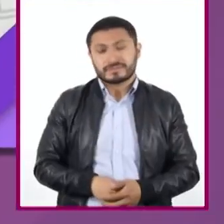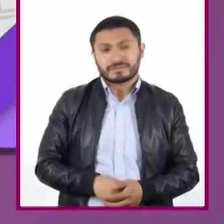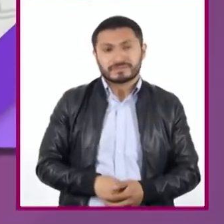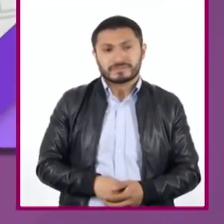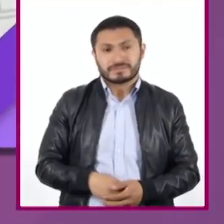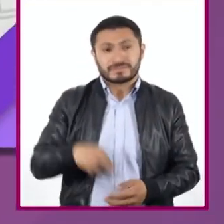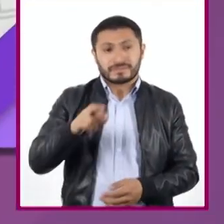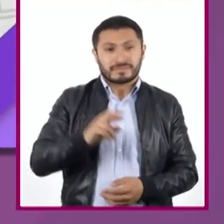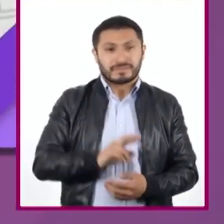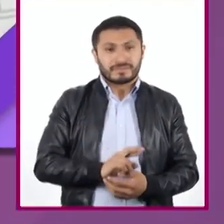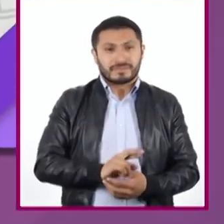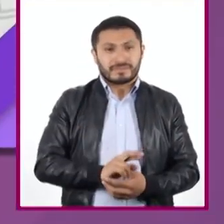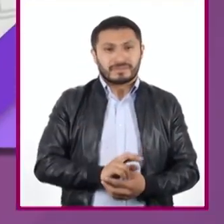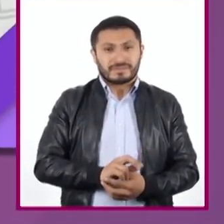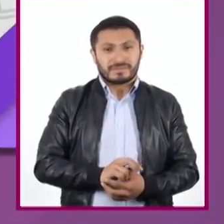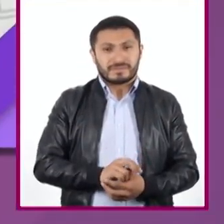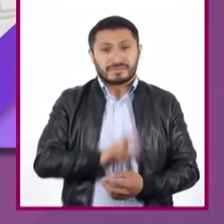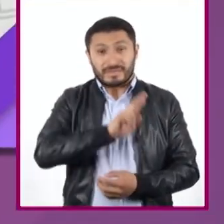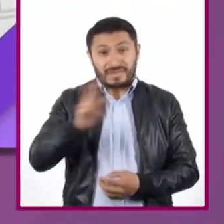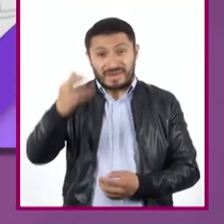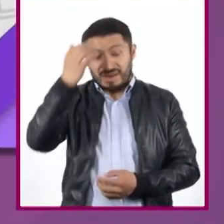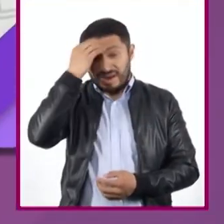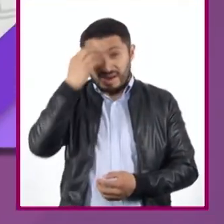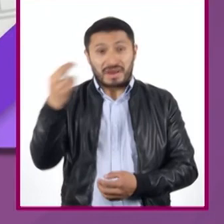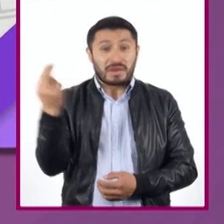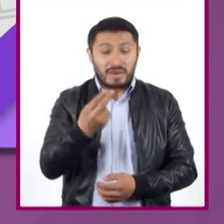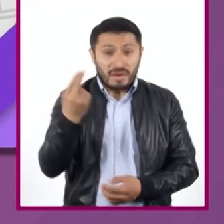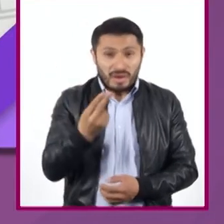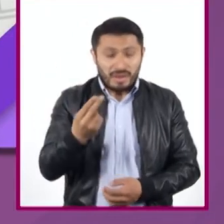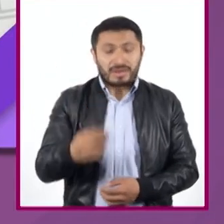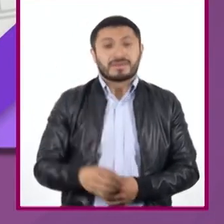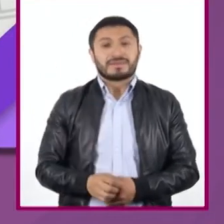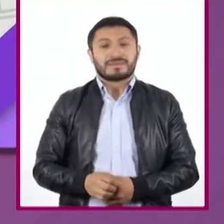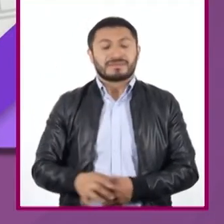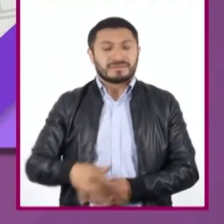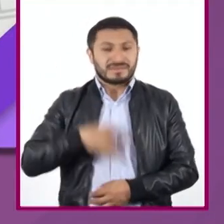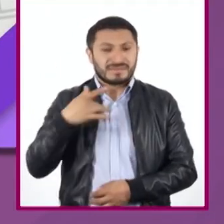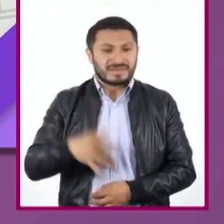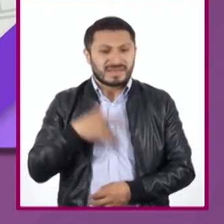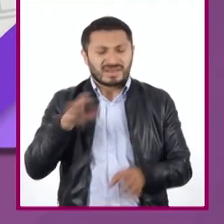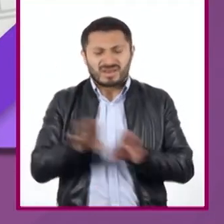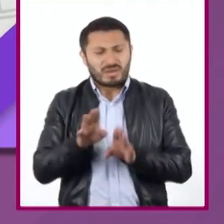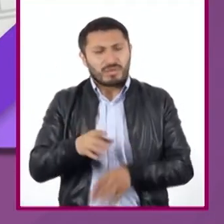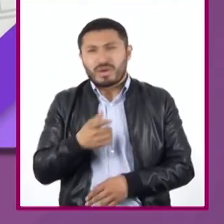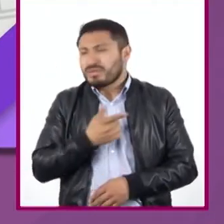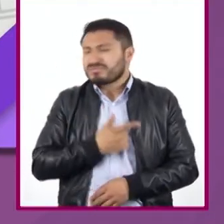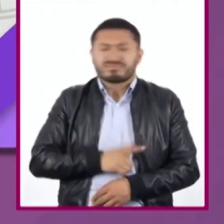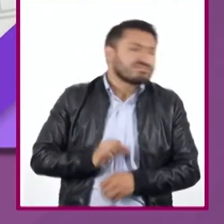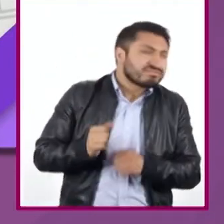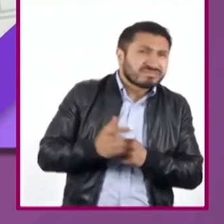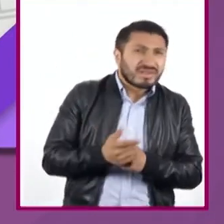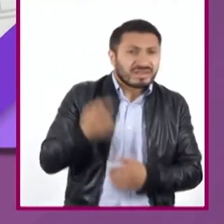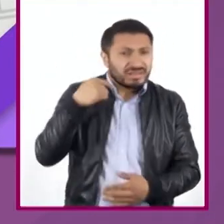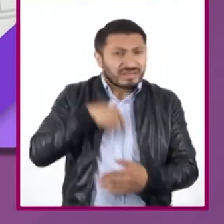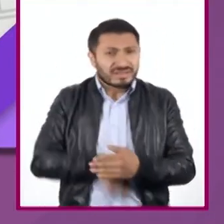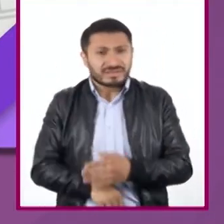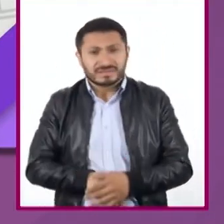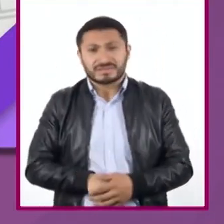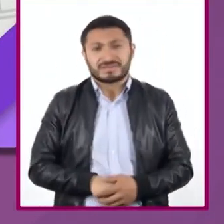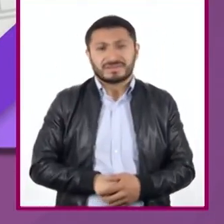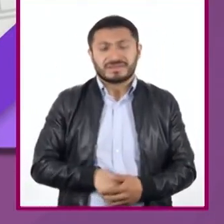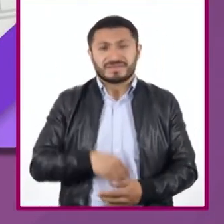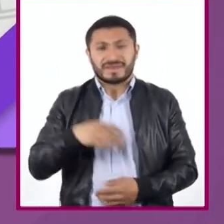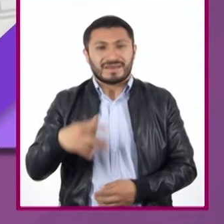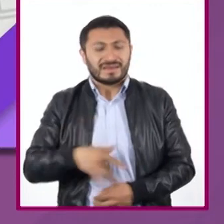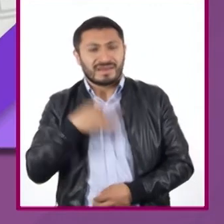El reconocimiento de una necesidad, sensación de insatisfacción con uno mismo, sensación de